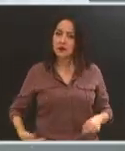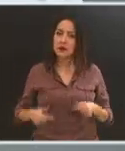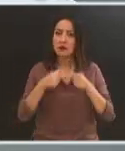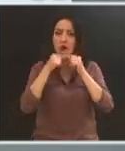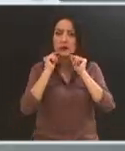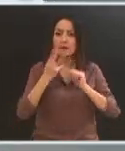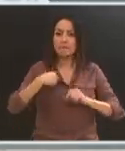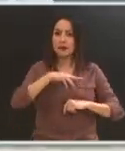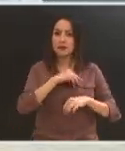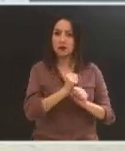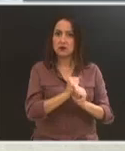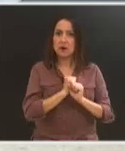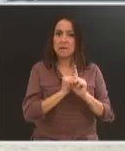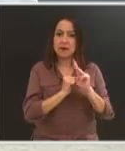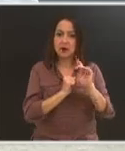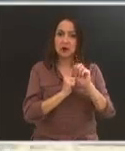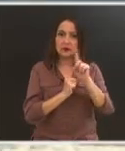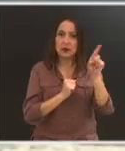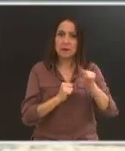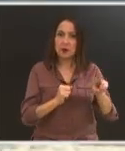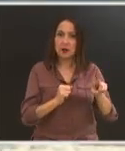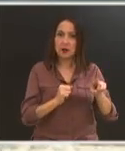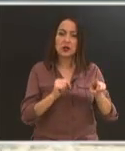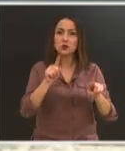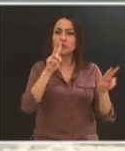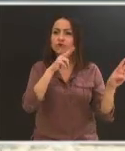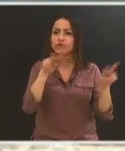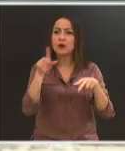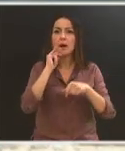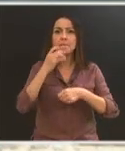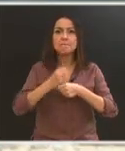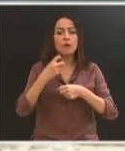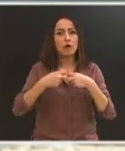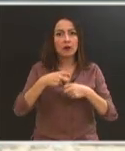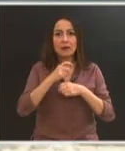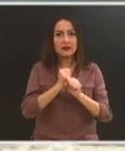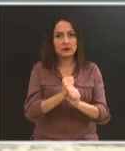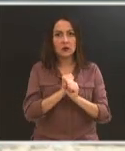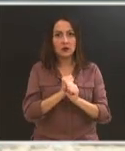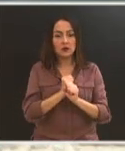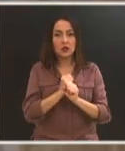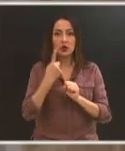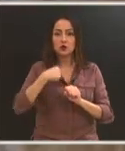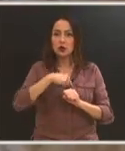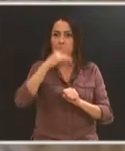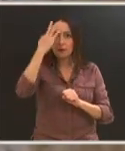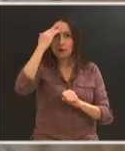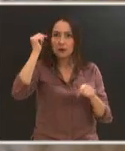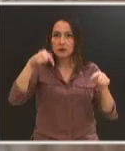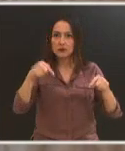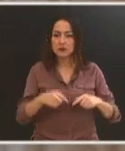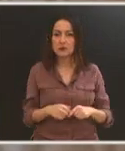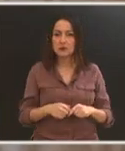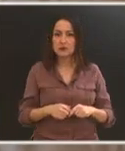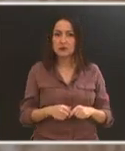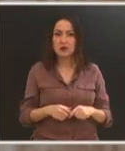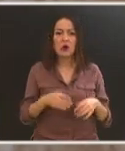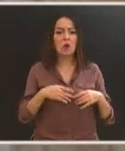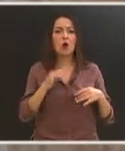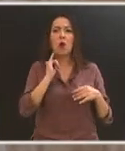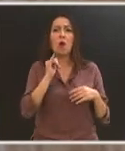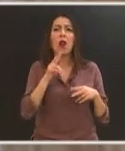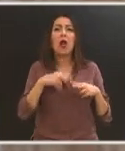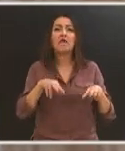al ministro de Seguridad, Mario Zamora, que coloquen su mirada al problema de inseguridad. Lo que nos preocupa acá es el desprecio por la